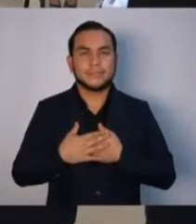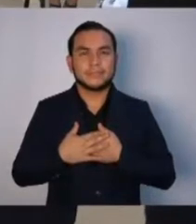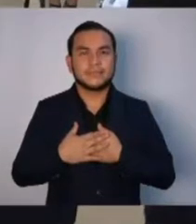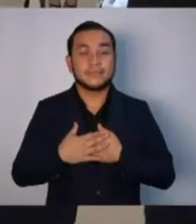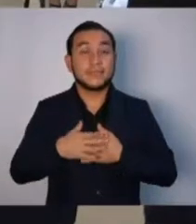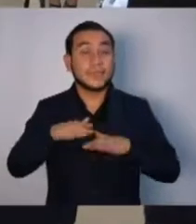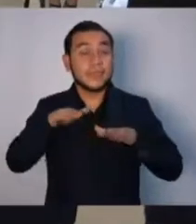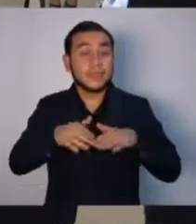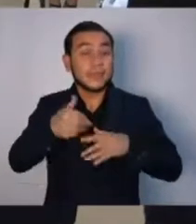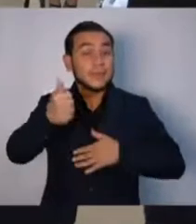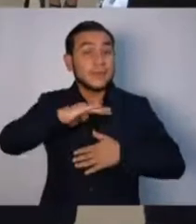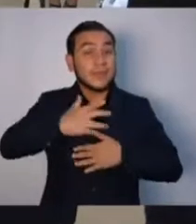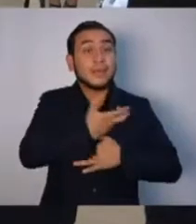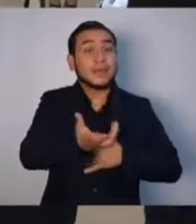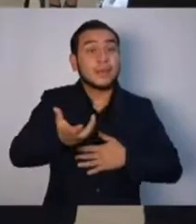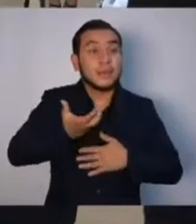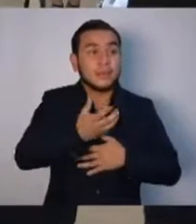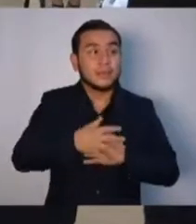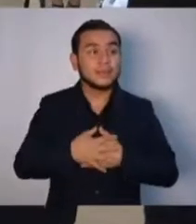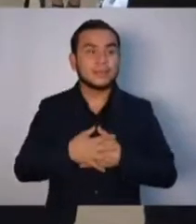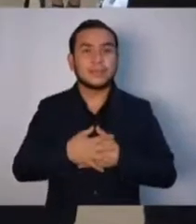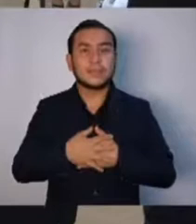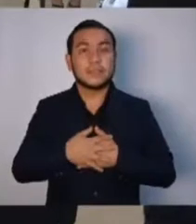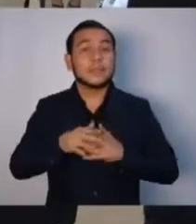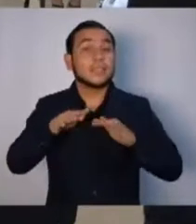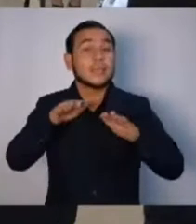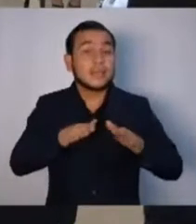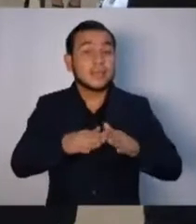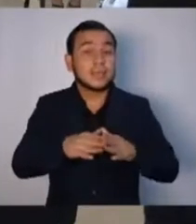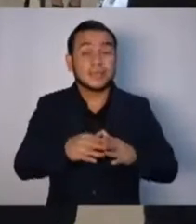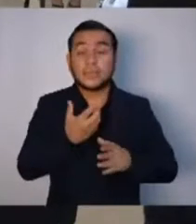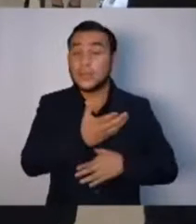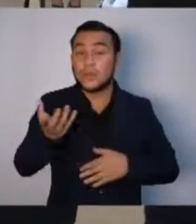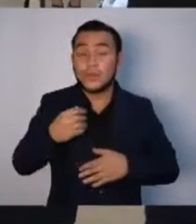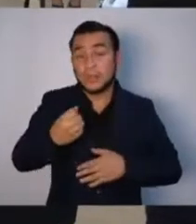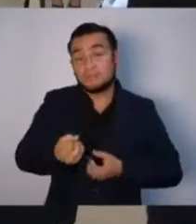muchas gracias por las tardes a todos muchas gracias por esas palabras